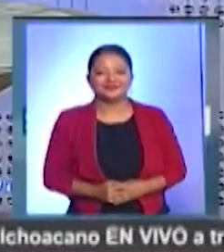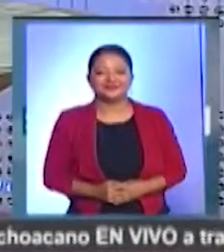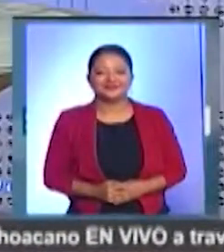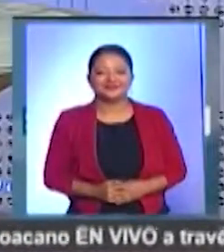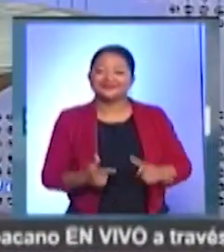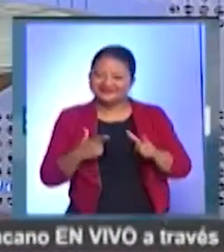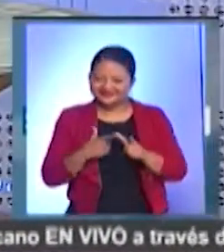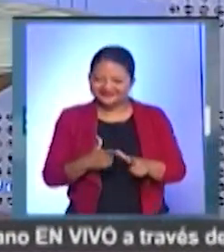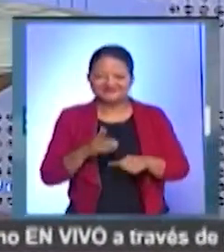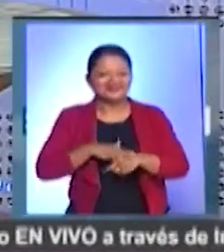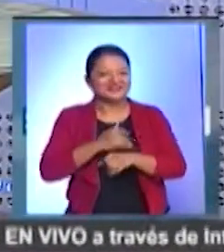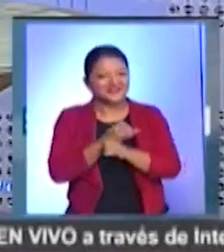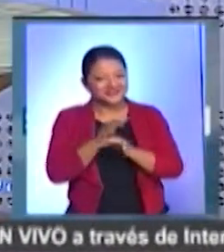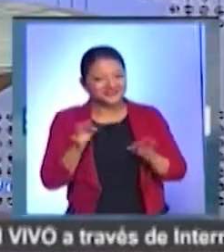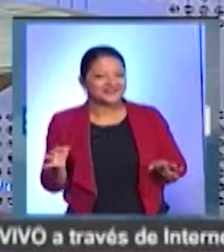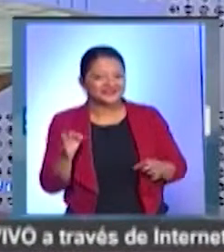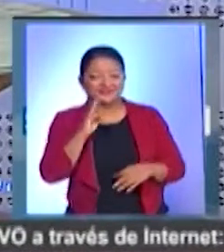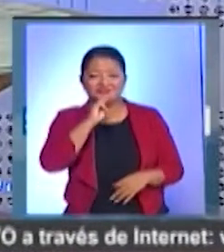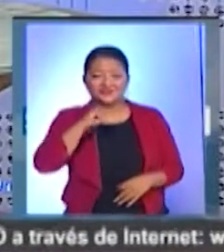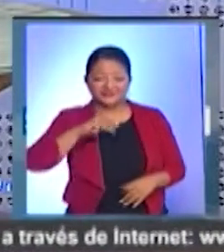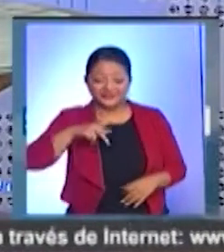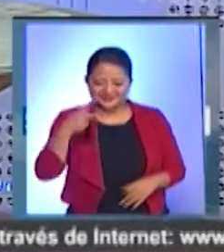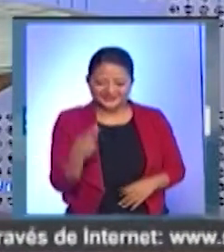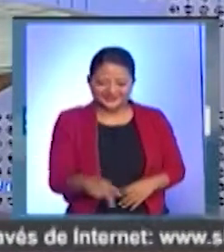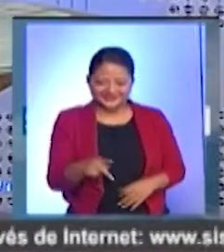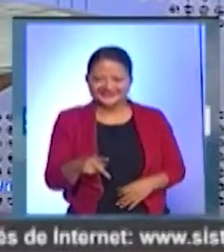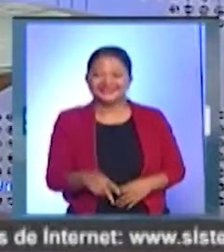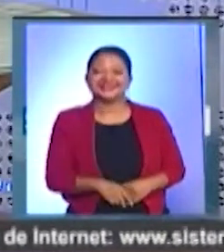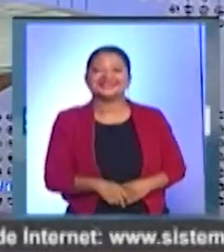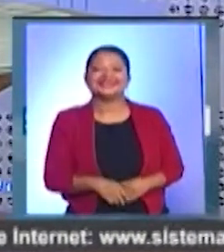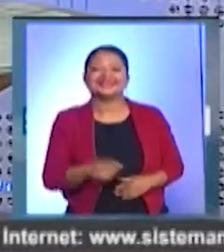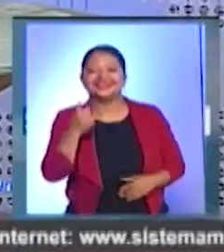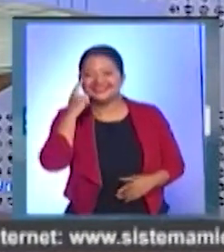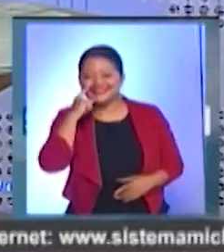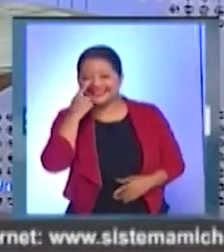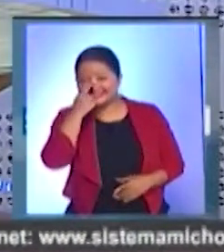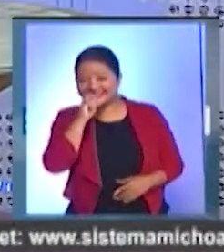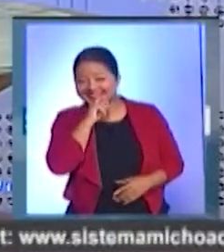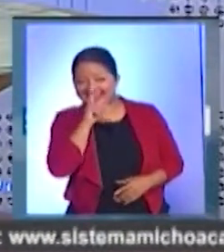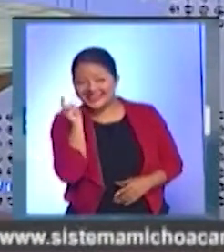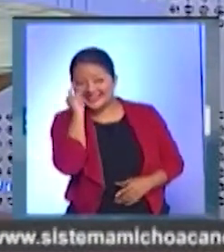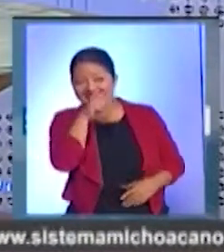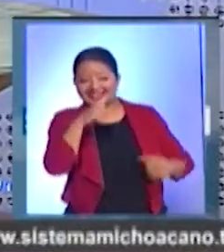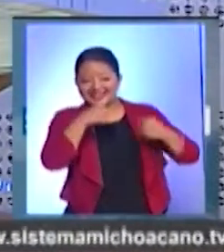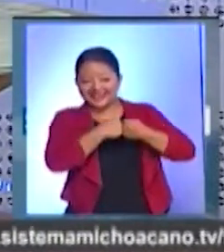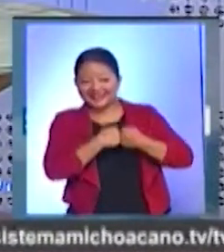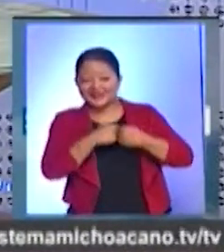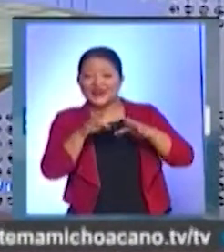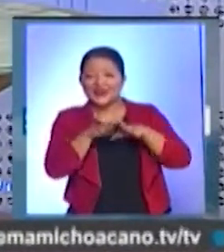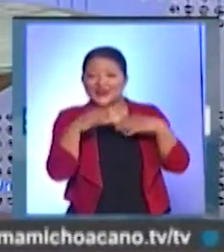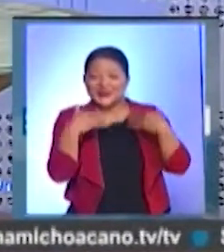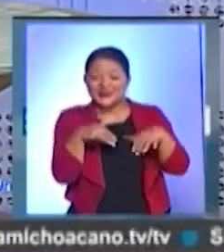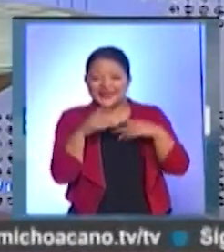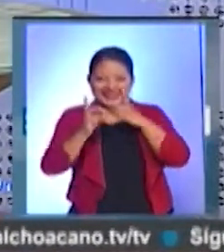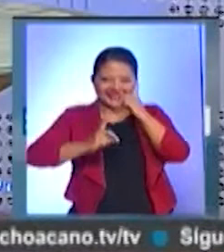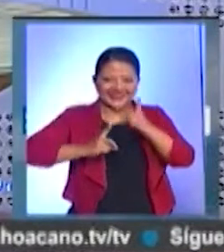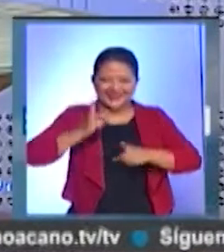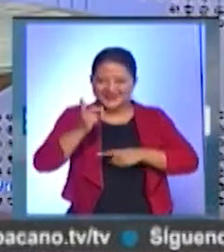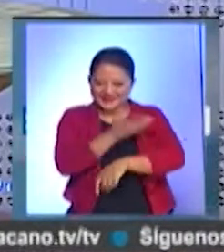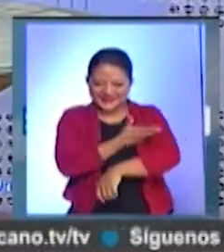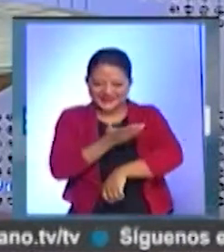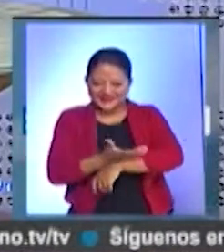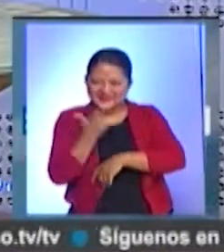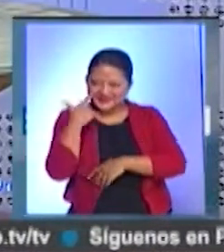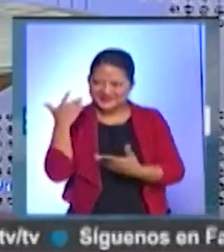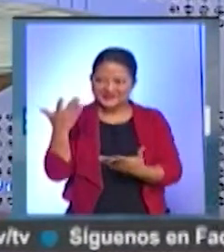continuamos con mas informacion michoacana y de allende las fronteras es asi que nuestros compañeros de deportes nos tienen la siguiente